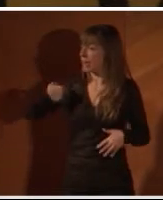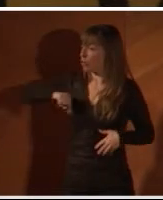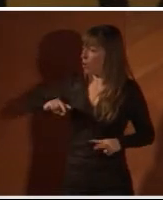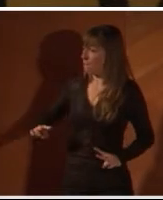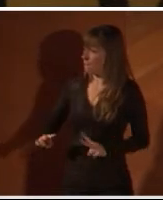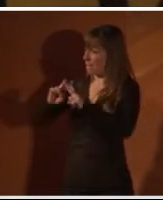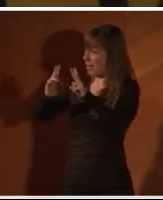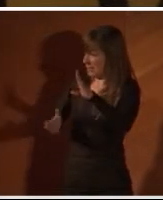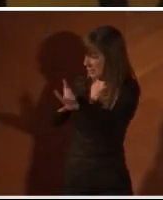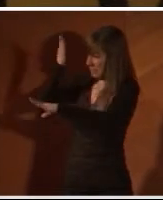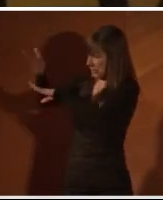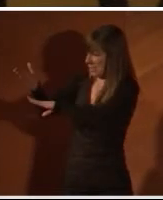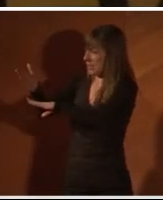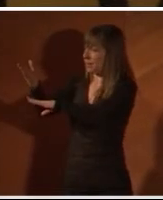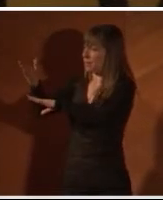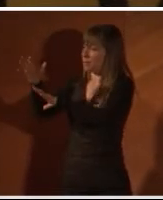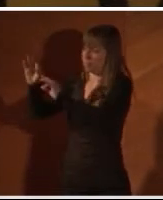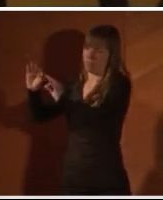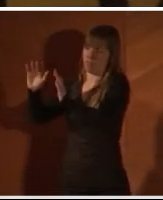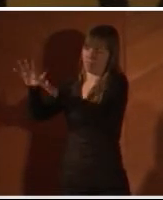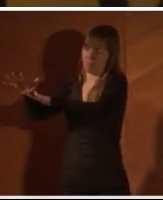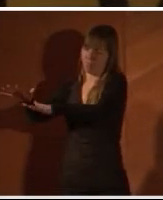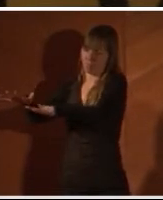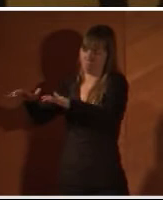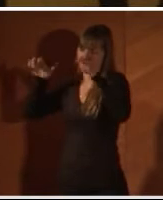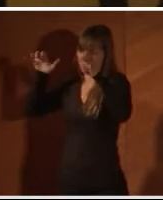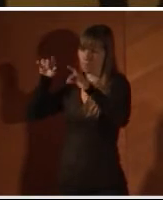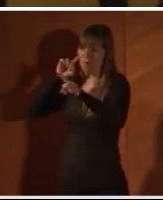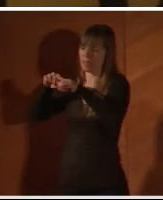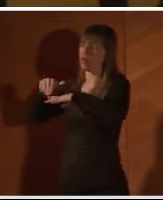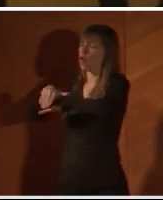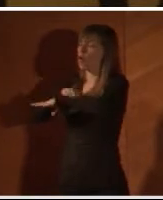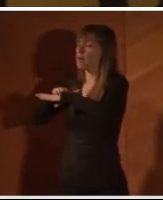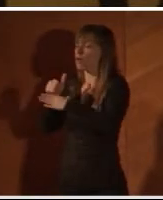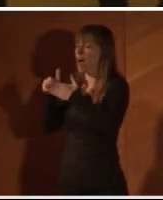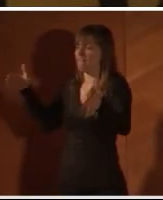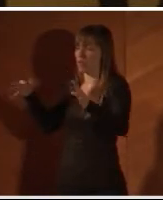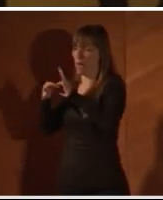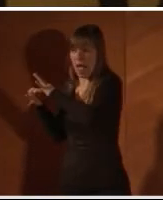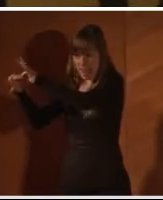en la cumbre del OGP, de la Alianza del Gobierno Abierto,